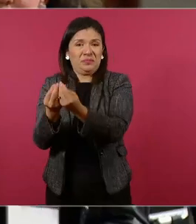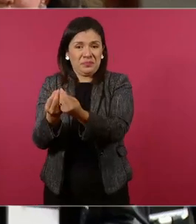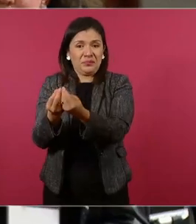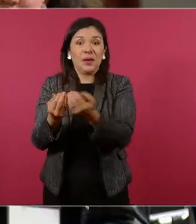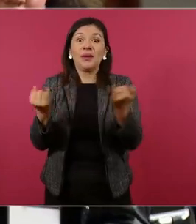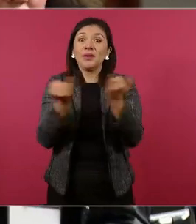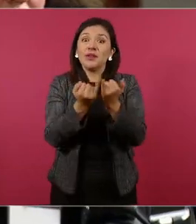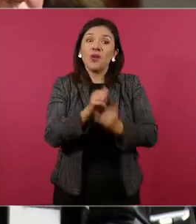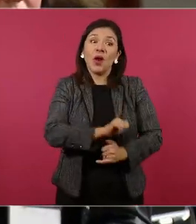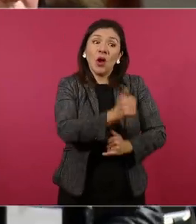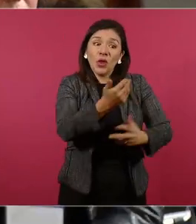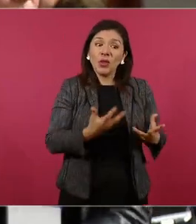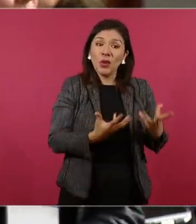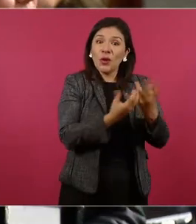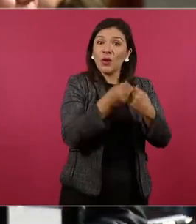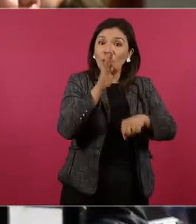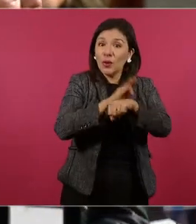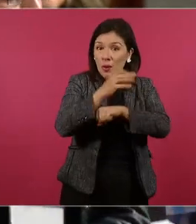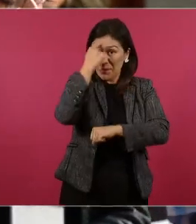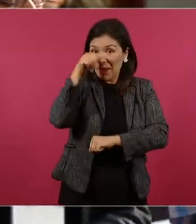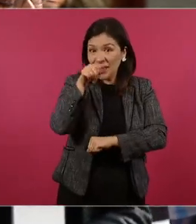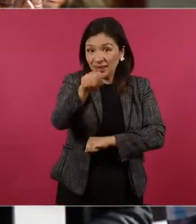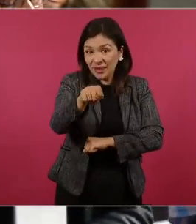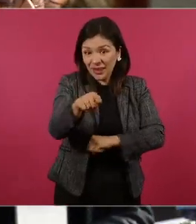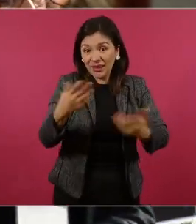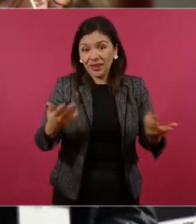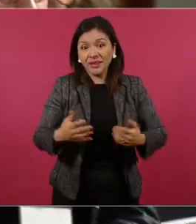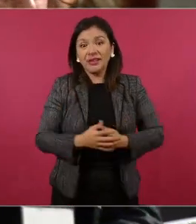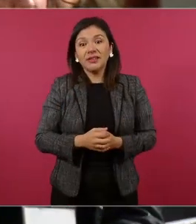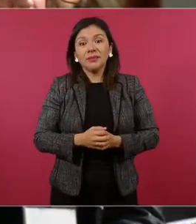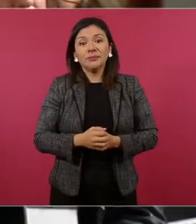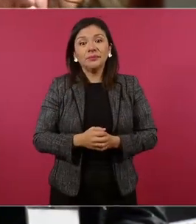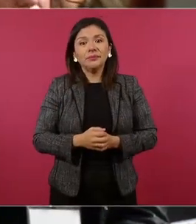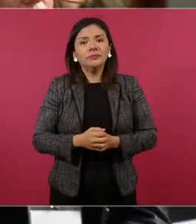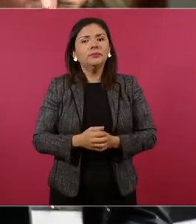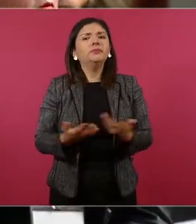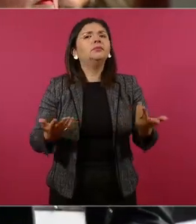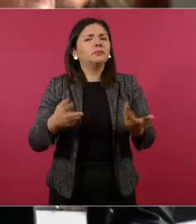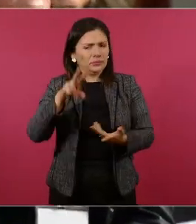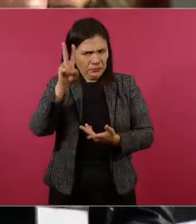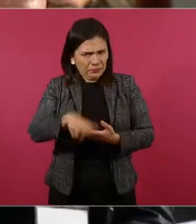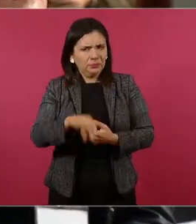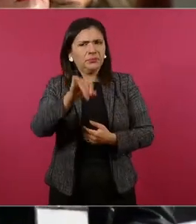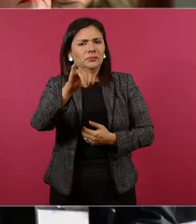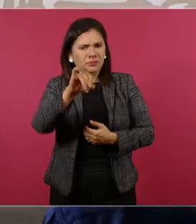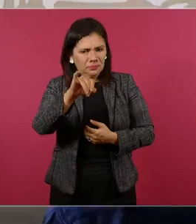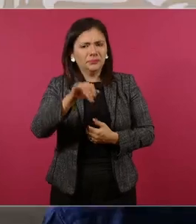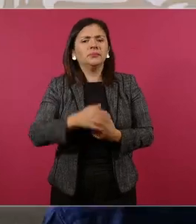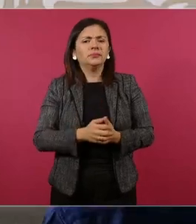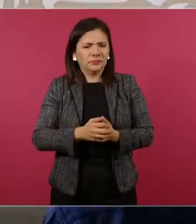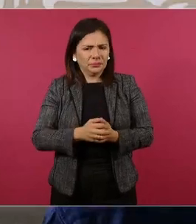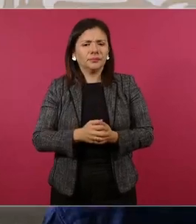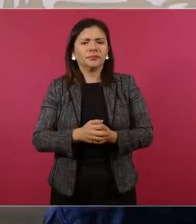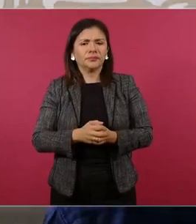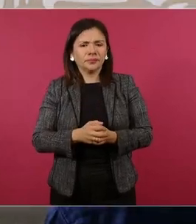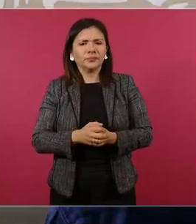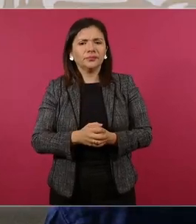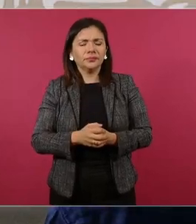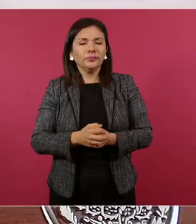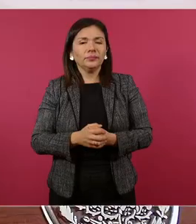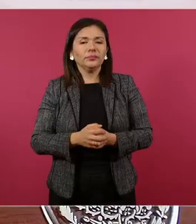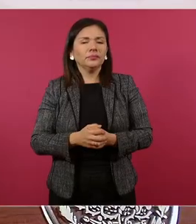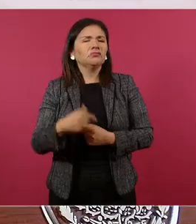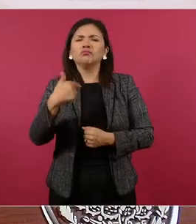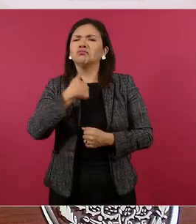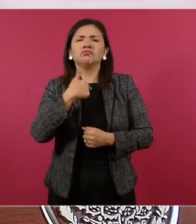los que agarran otra trinchera en favor de usted no Entonces no cont etca nunca lo he